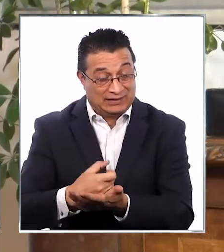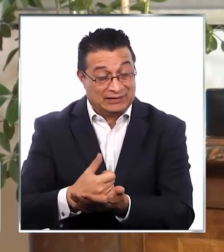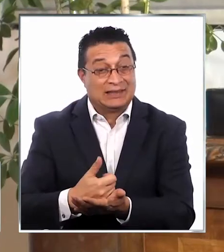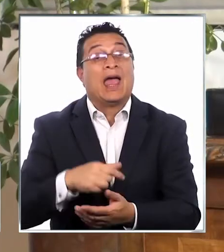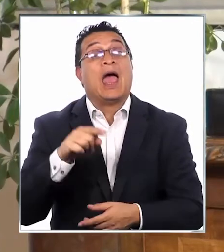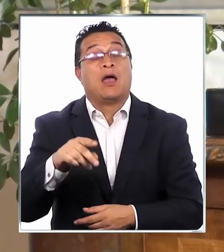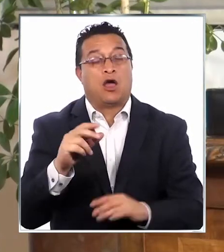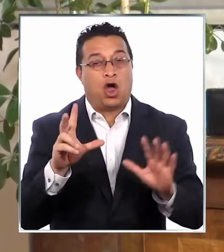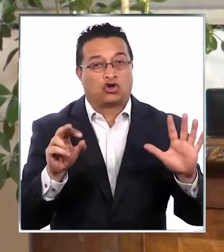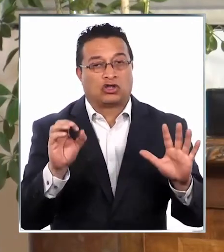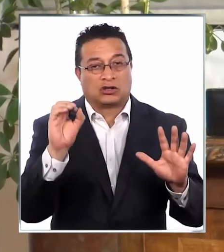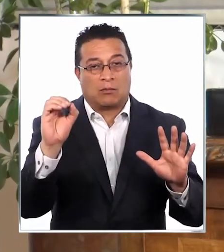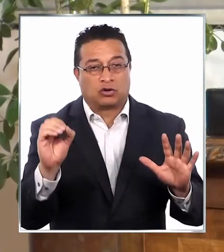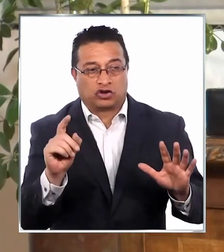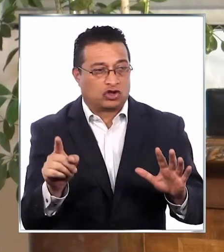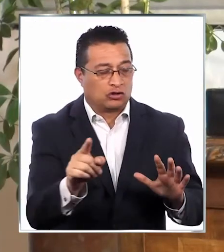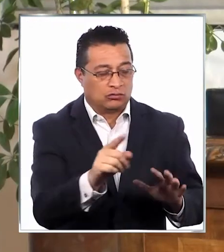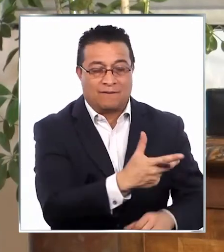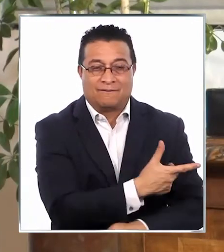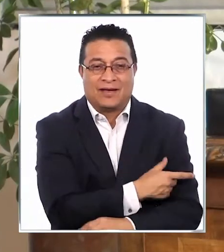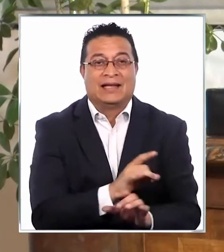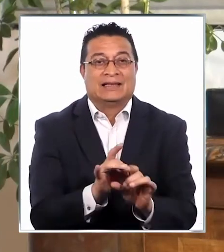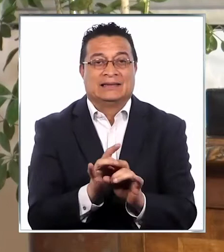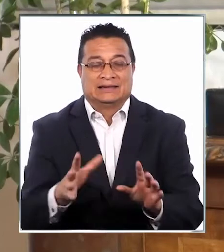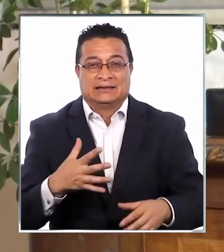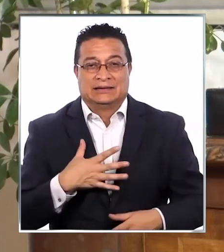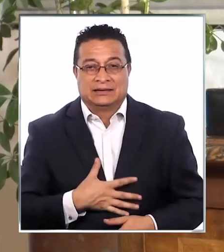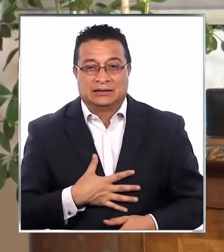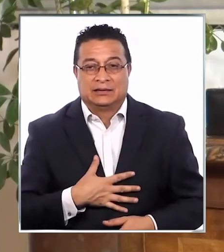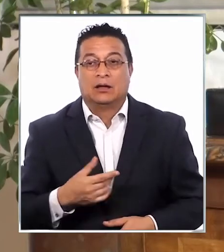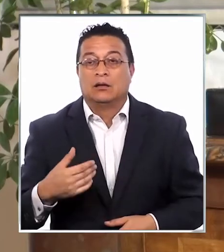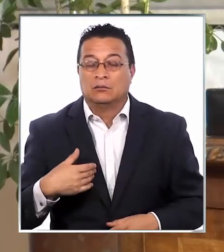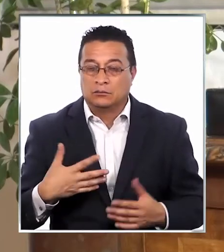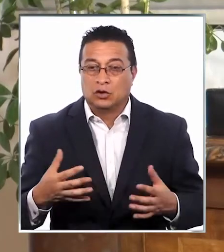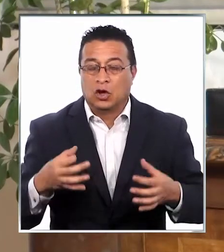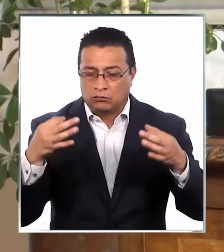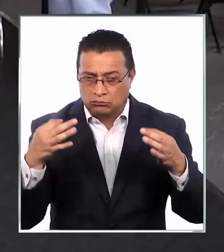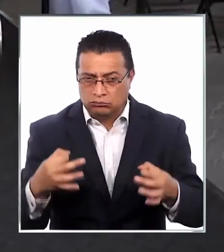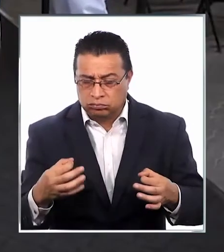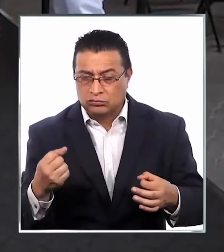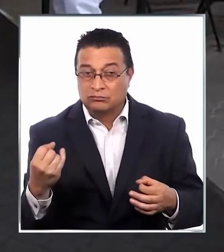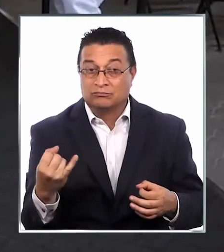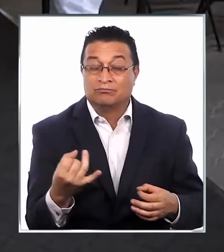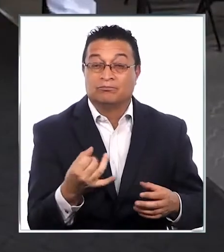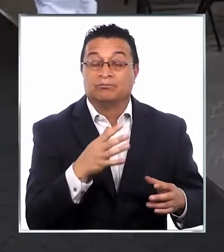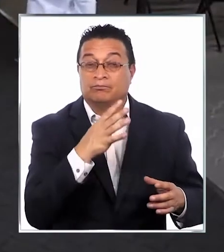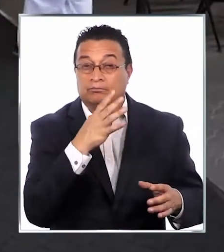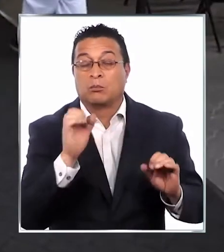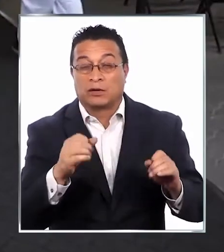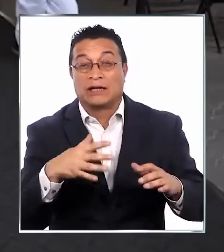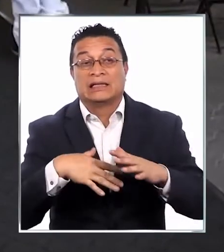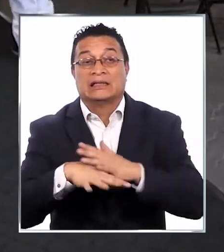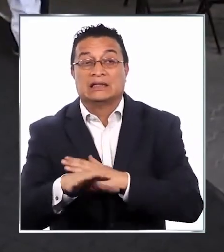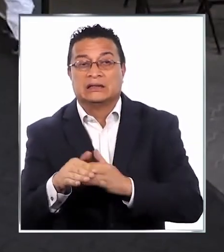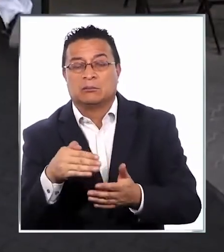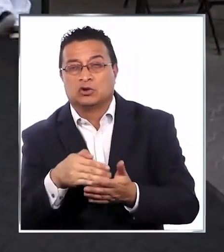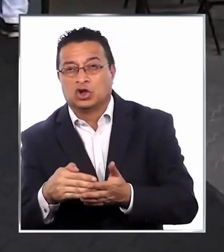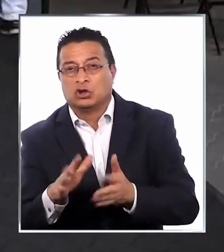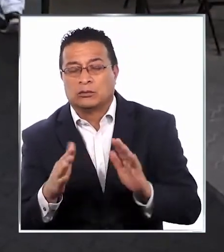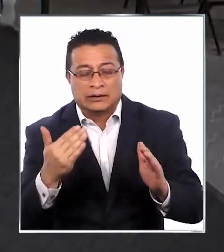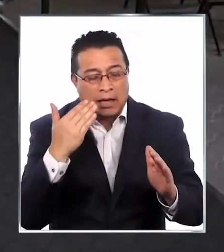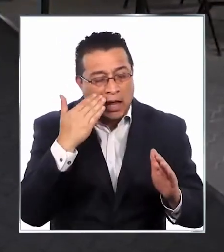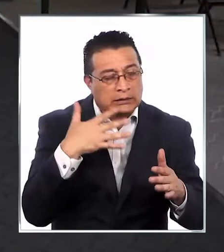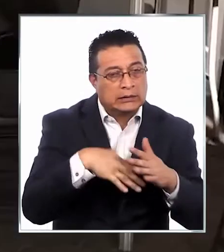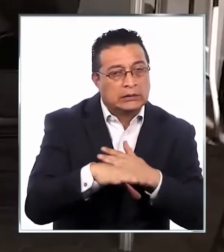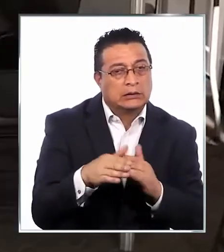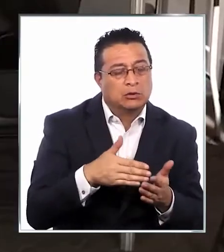realidad al 80% de la población susceptible. No quisiera dar una cifra exacta porque pueden ser 15 millones o cerca